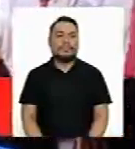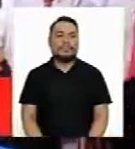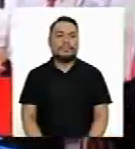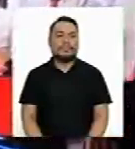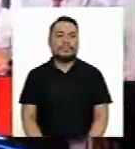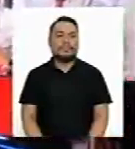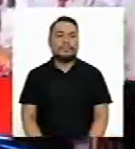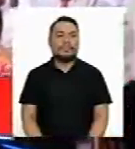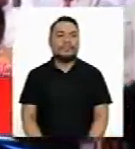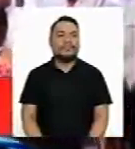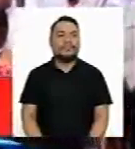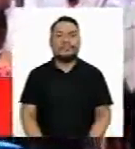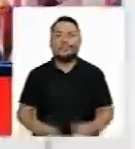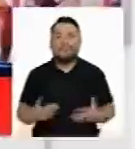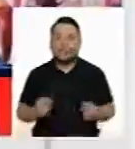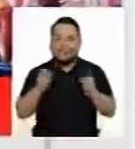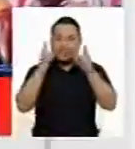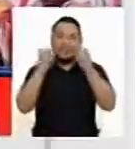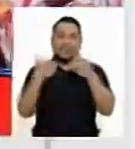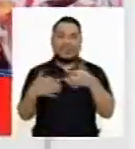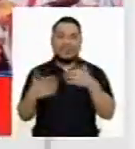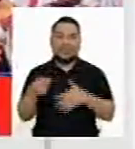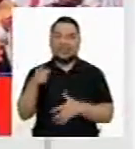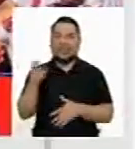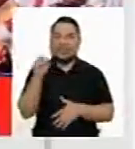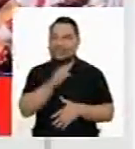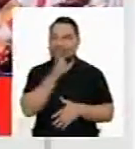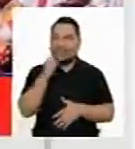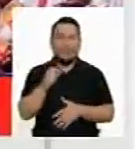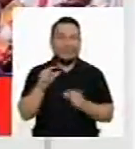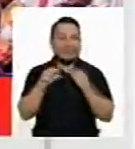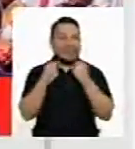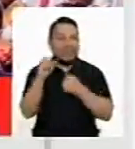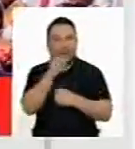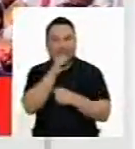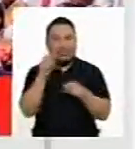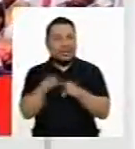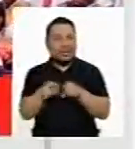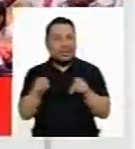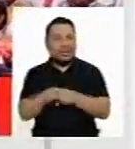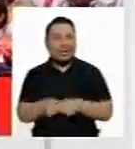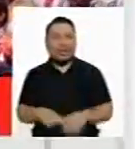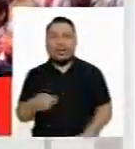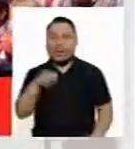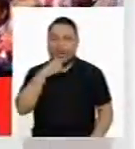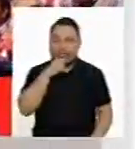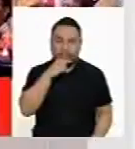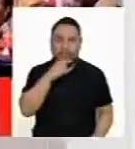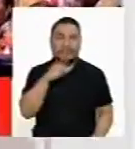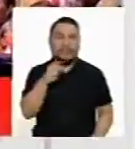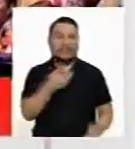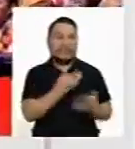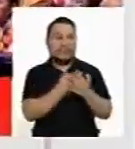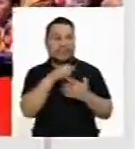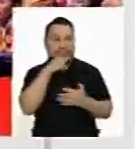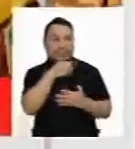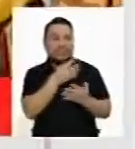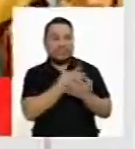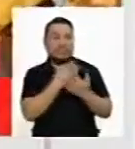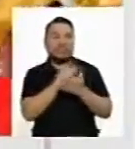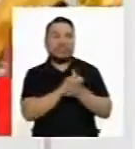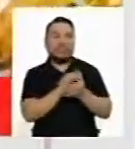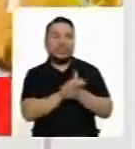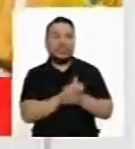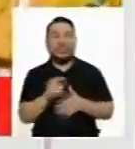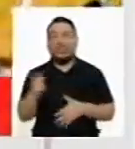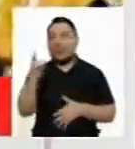Qué impresionante, se ha logrado sacar adelante un coro sinfónico, mujeres, o sea, que son del penal de mujeres de Chorrillos con